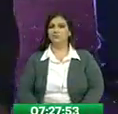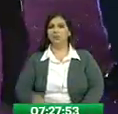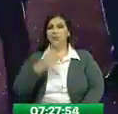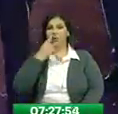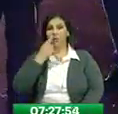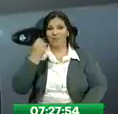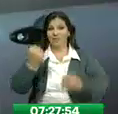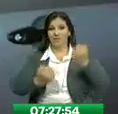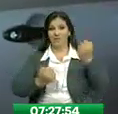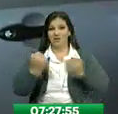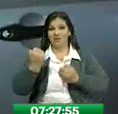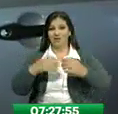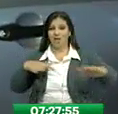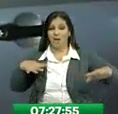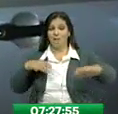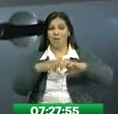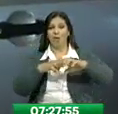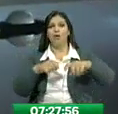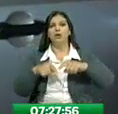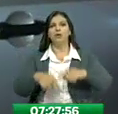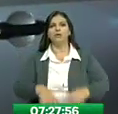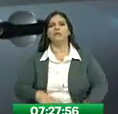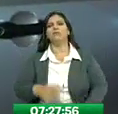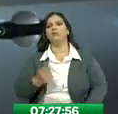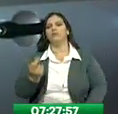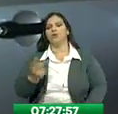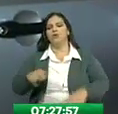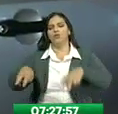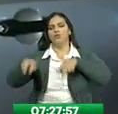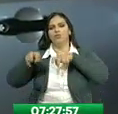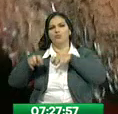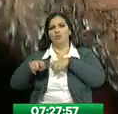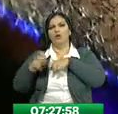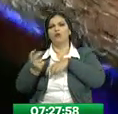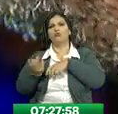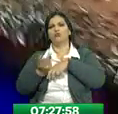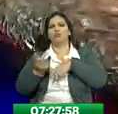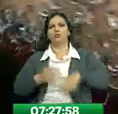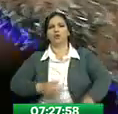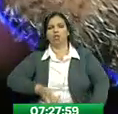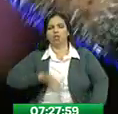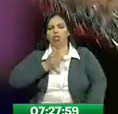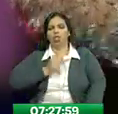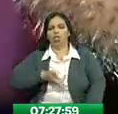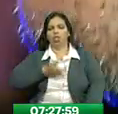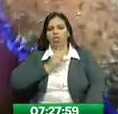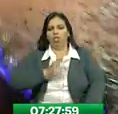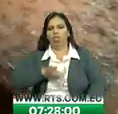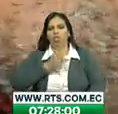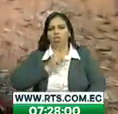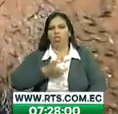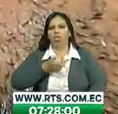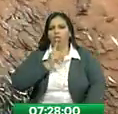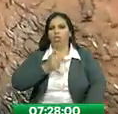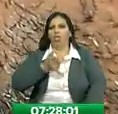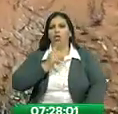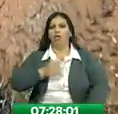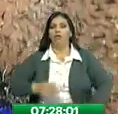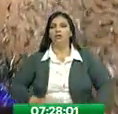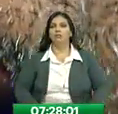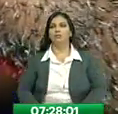del carro en que circulaban habían ingerido licor. Hasta donde pudimos ver, con los que se bajaron aliento al licor eran